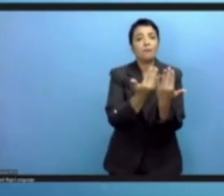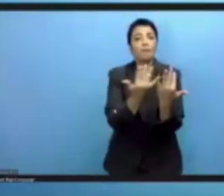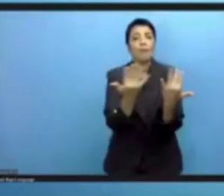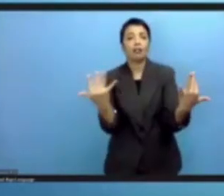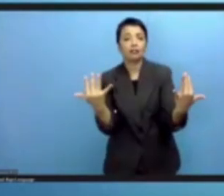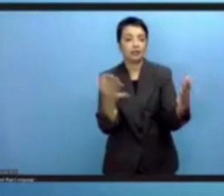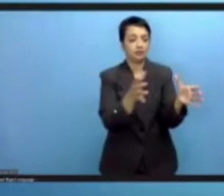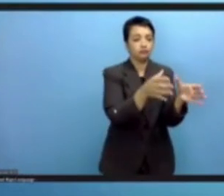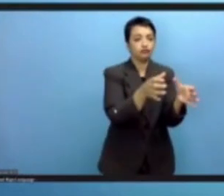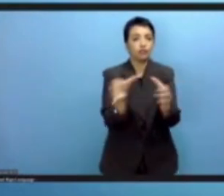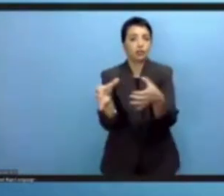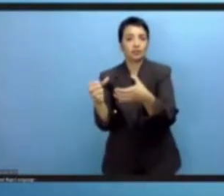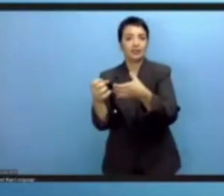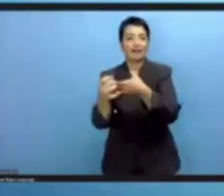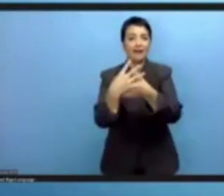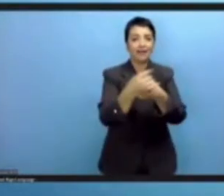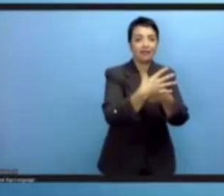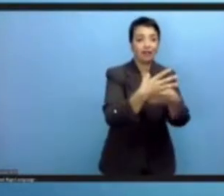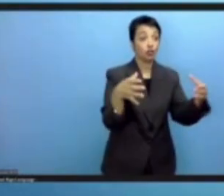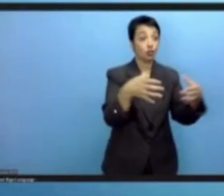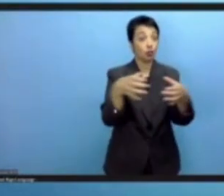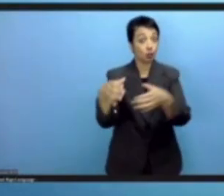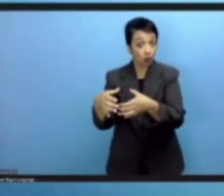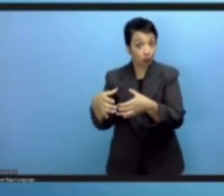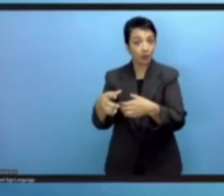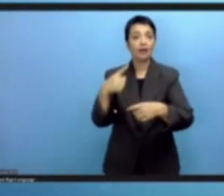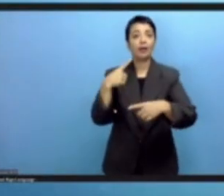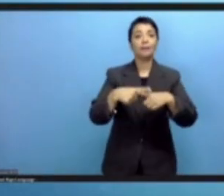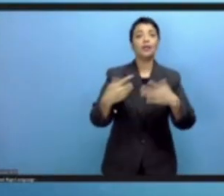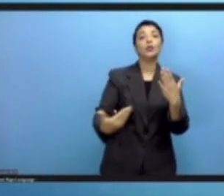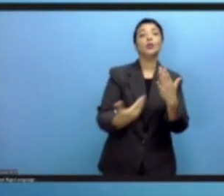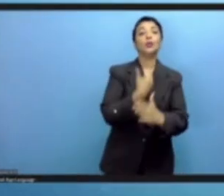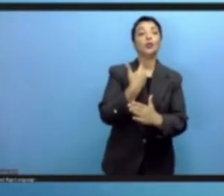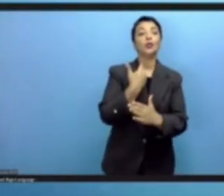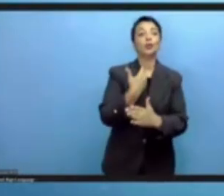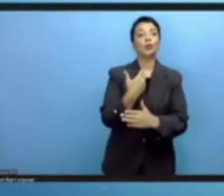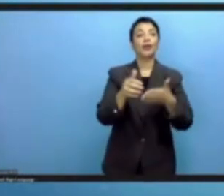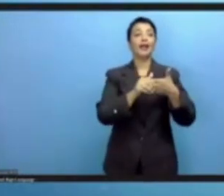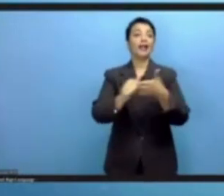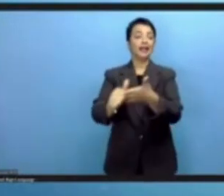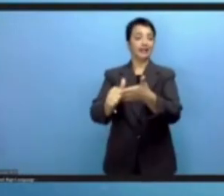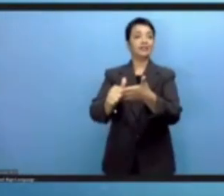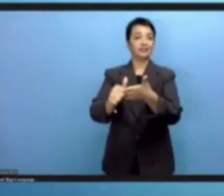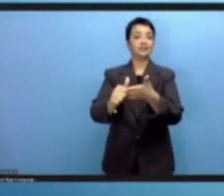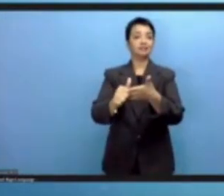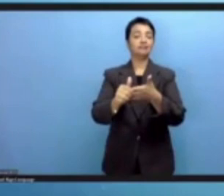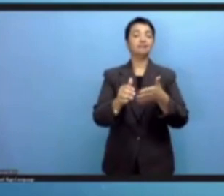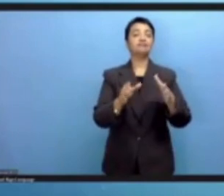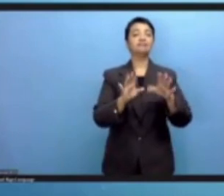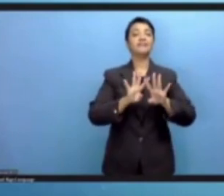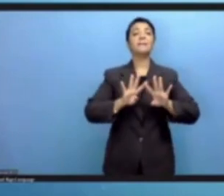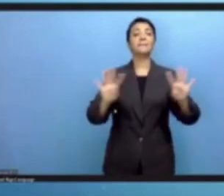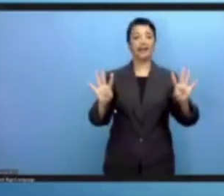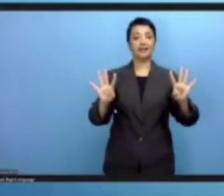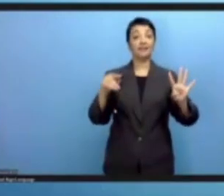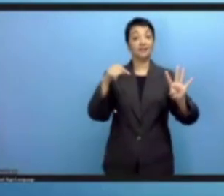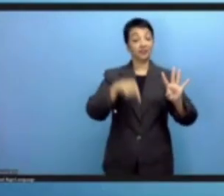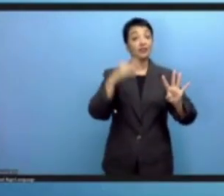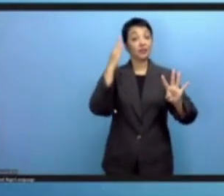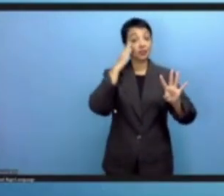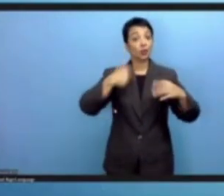grupo asesor multisectorial y en el panel de líderes del igf recientemente